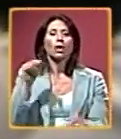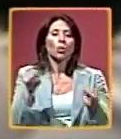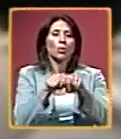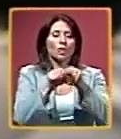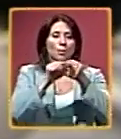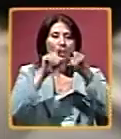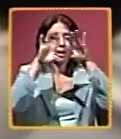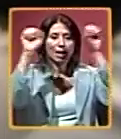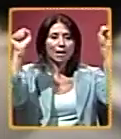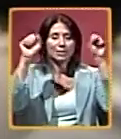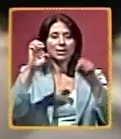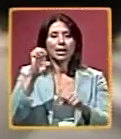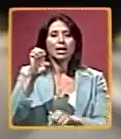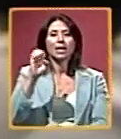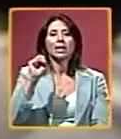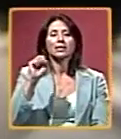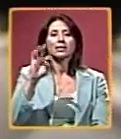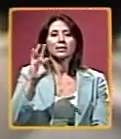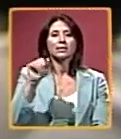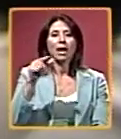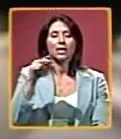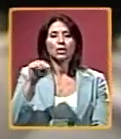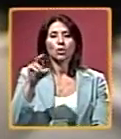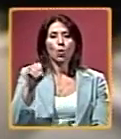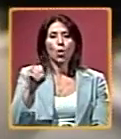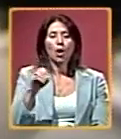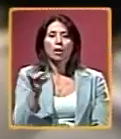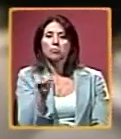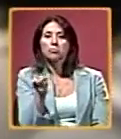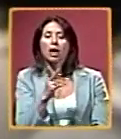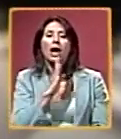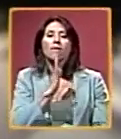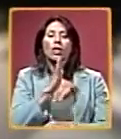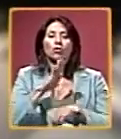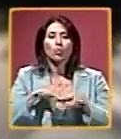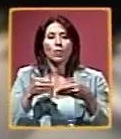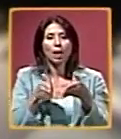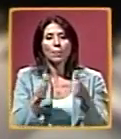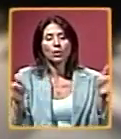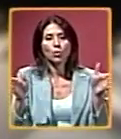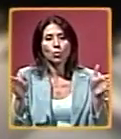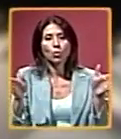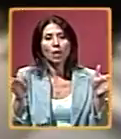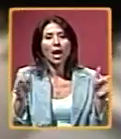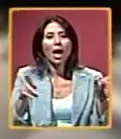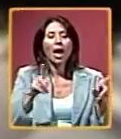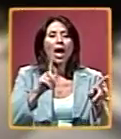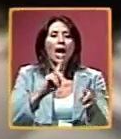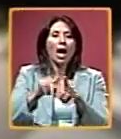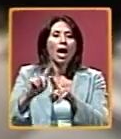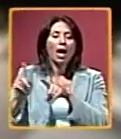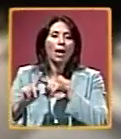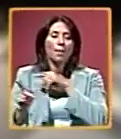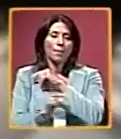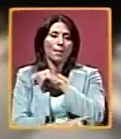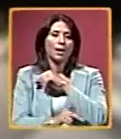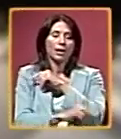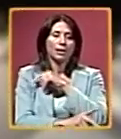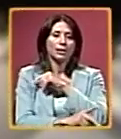Estaño han hablado de una apertura hacia los países del Magreb y de los